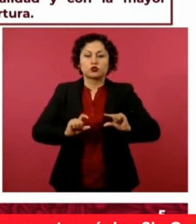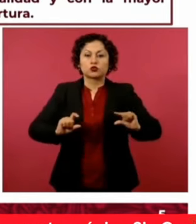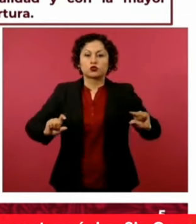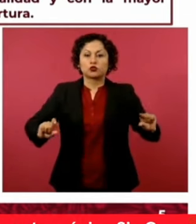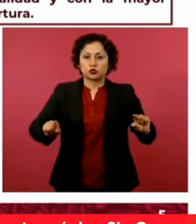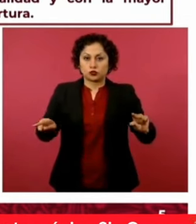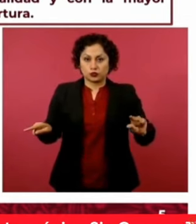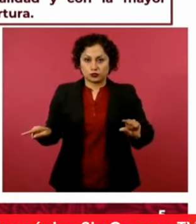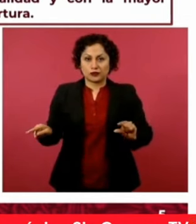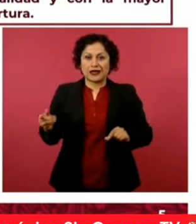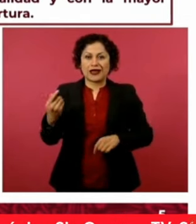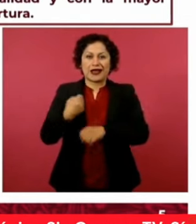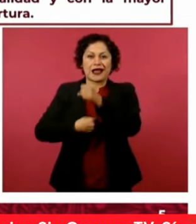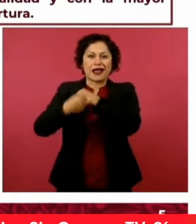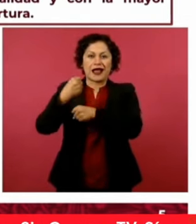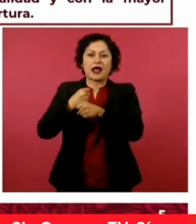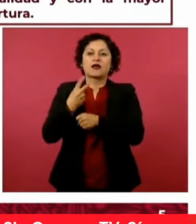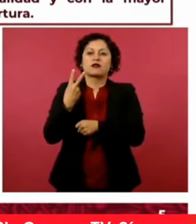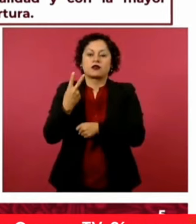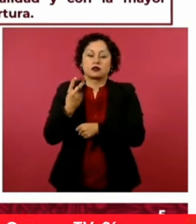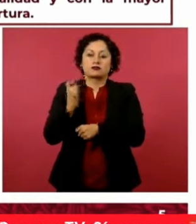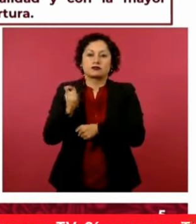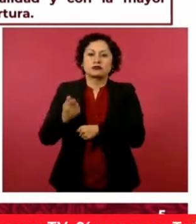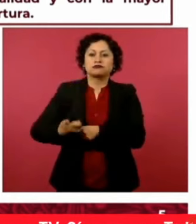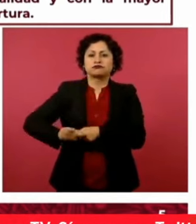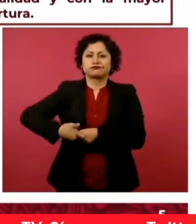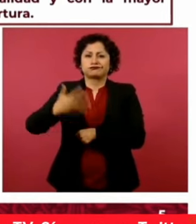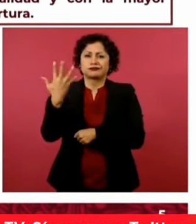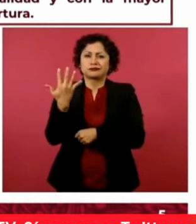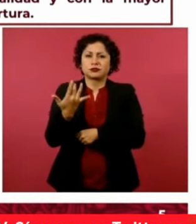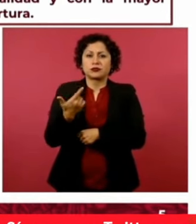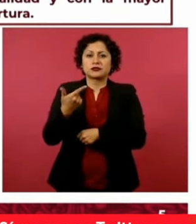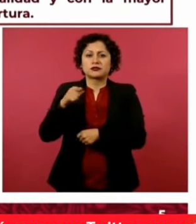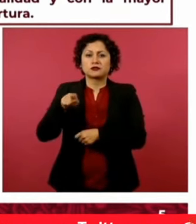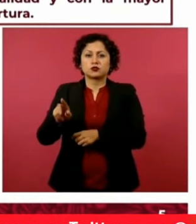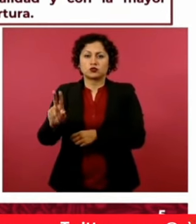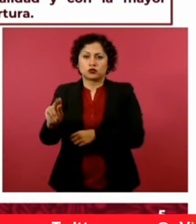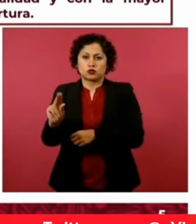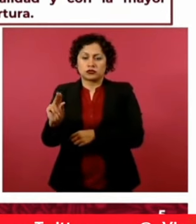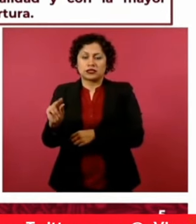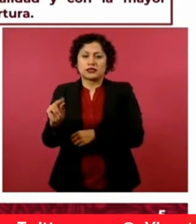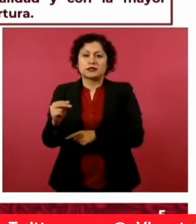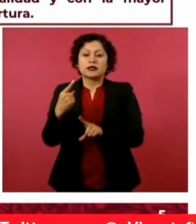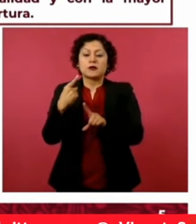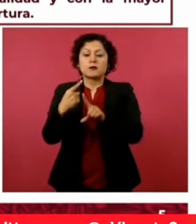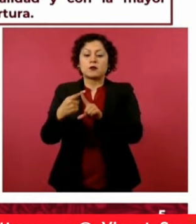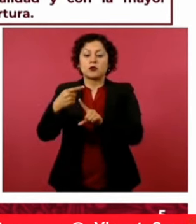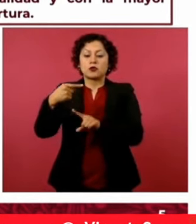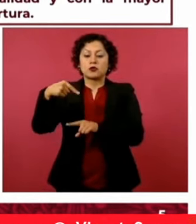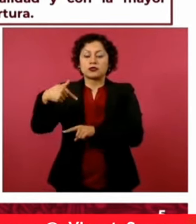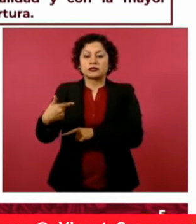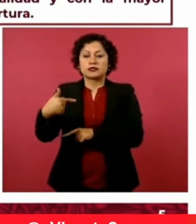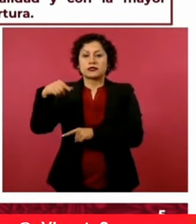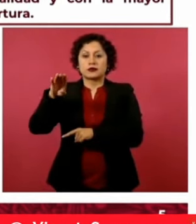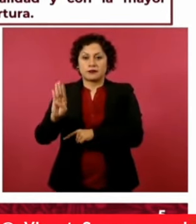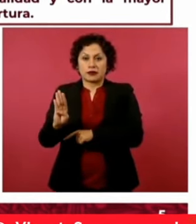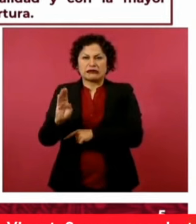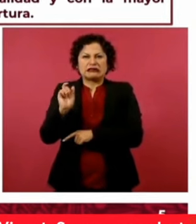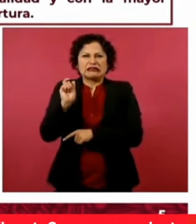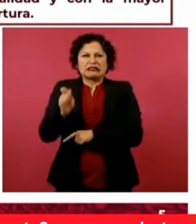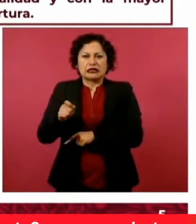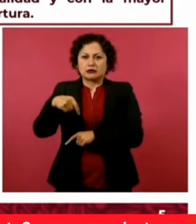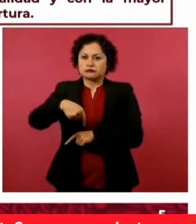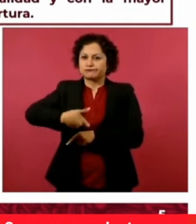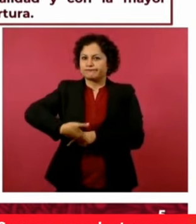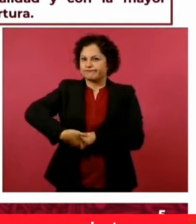México hace 2 años, donde el precio era de 57.80 por gigabyte. Esto implica que México era el país más caro de